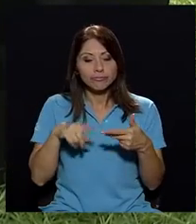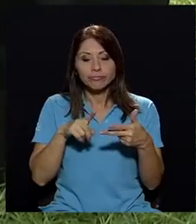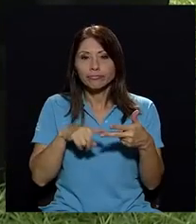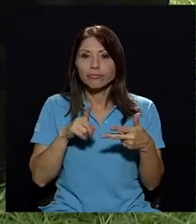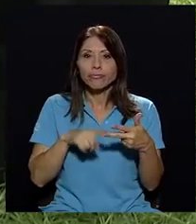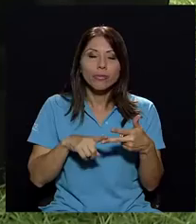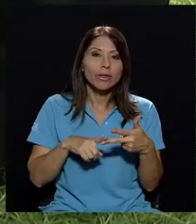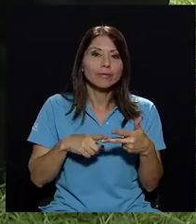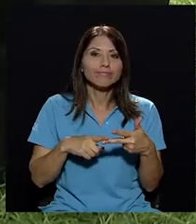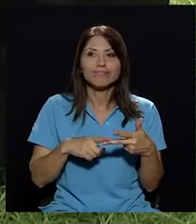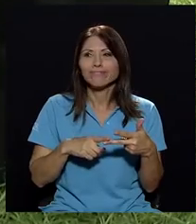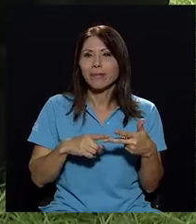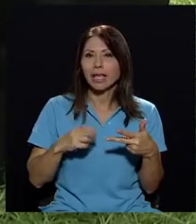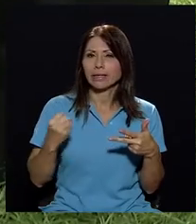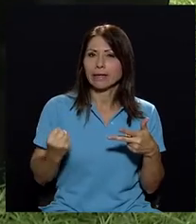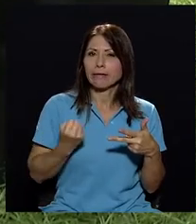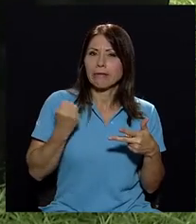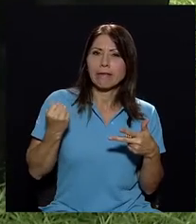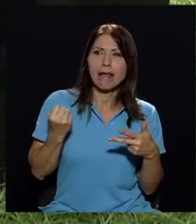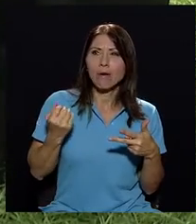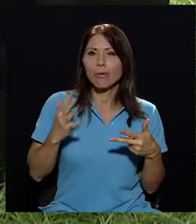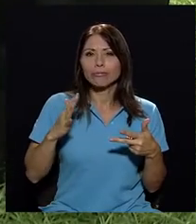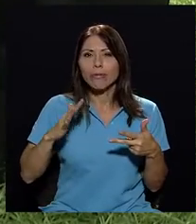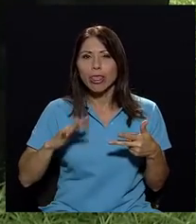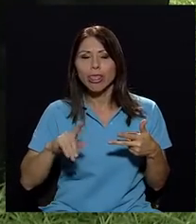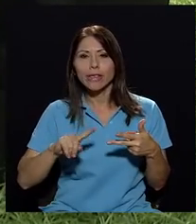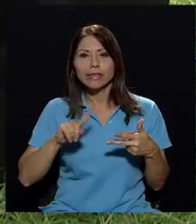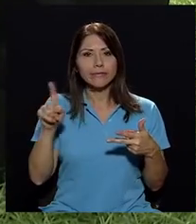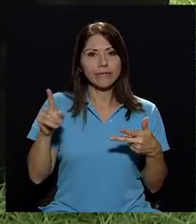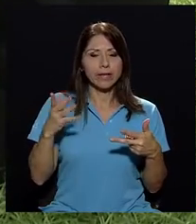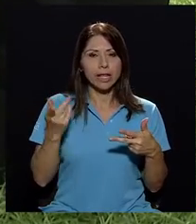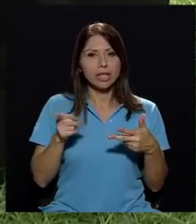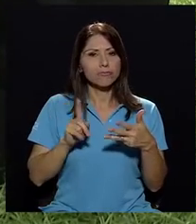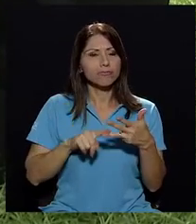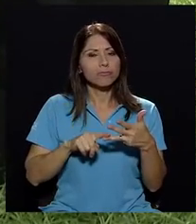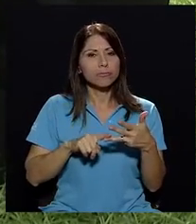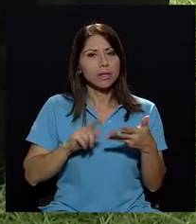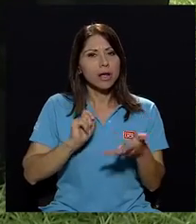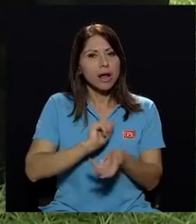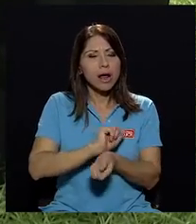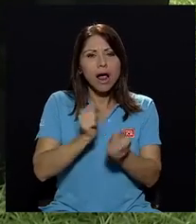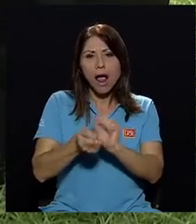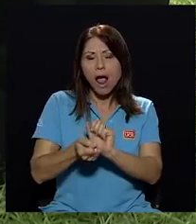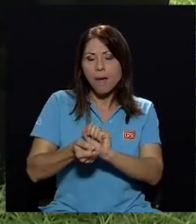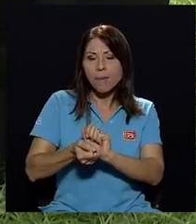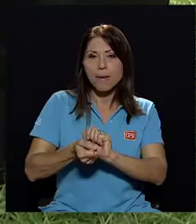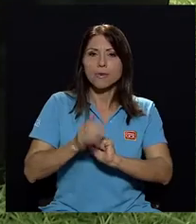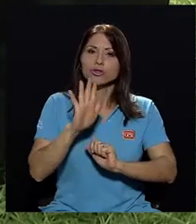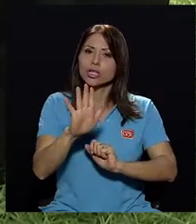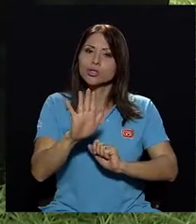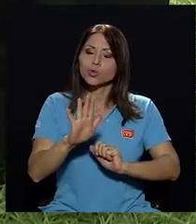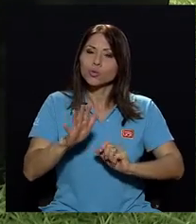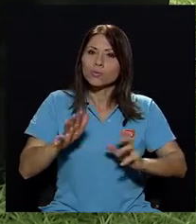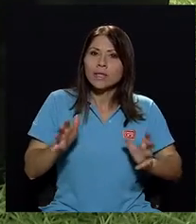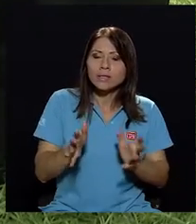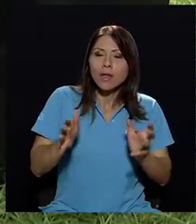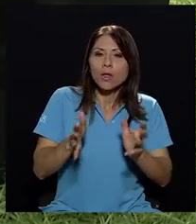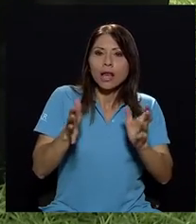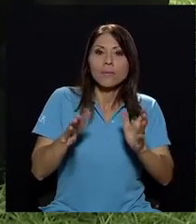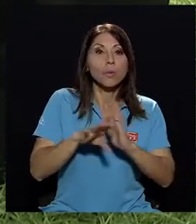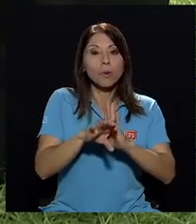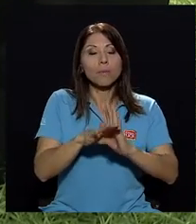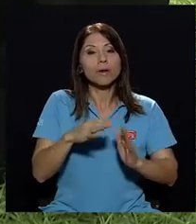sienten el nivel de energía diferente, cambios muy constantes y muy abruptos en su estado de ánimo. Me siento